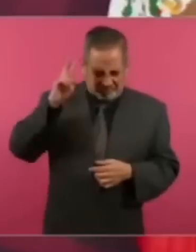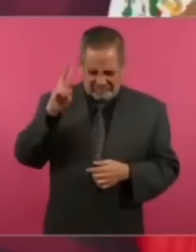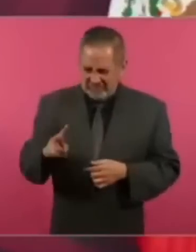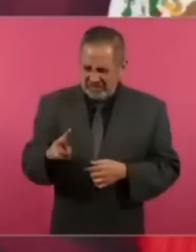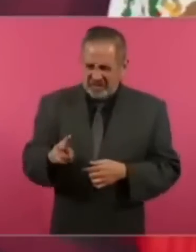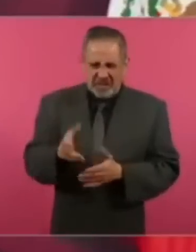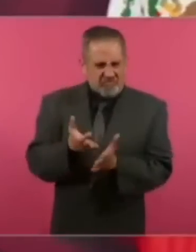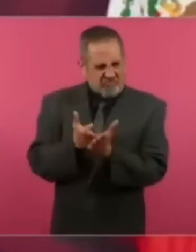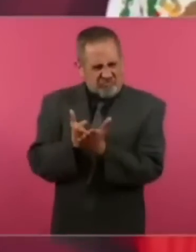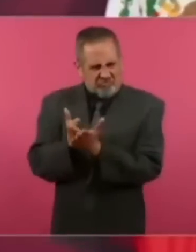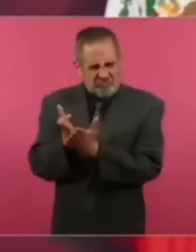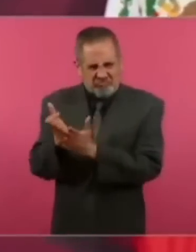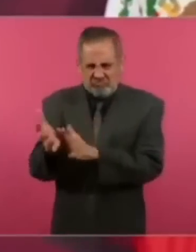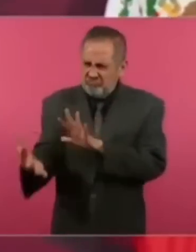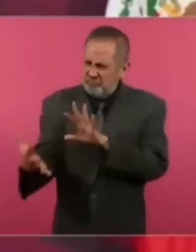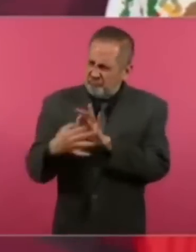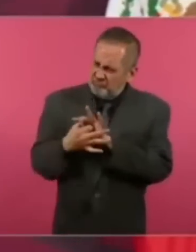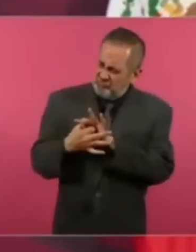leal.